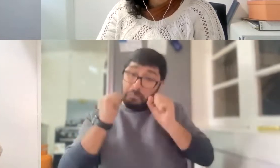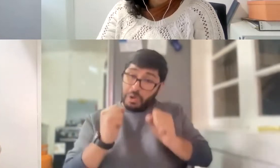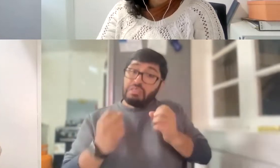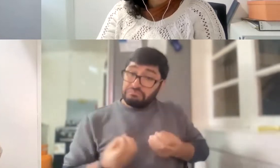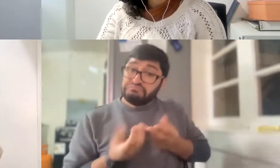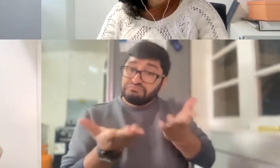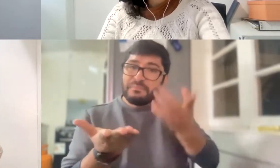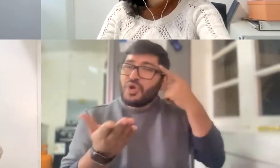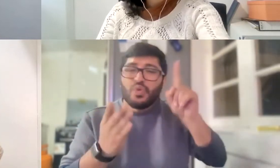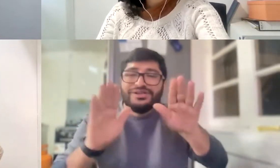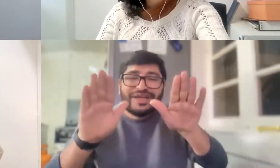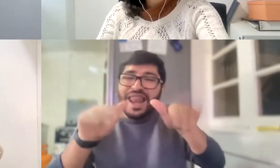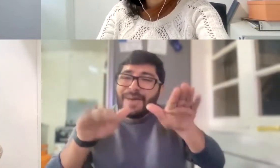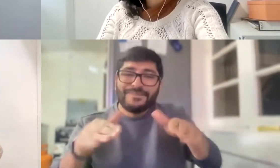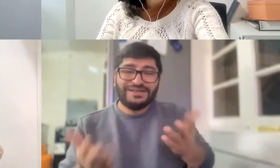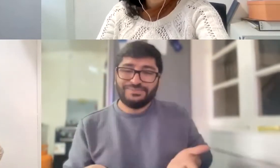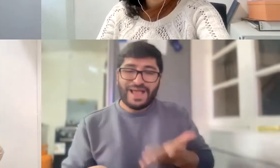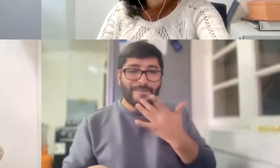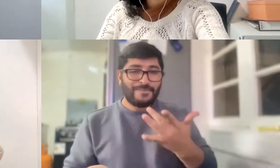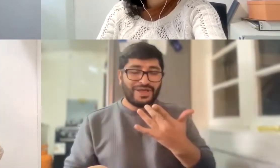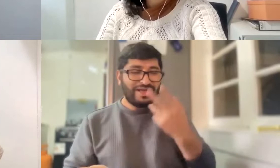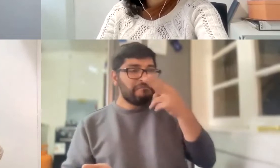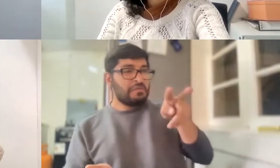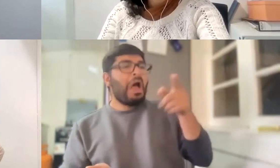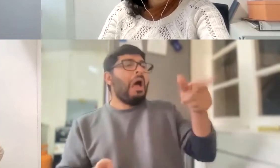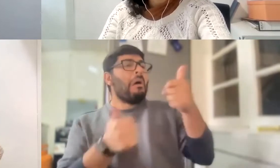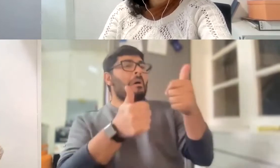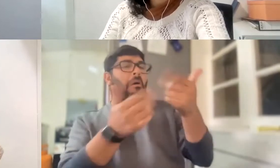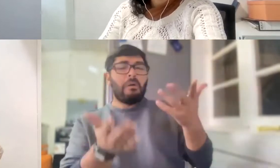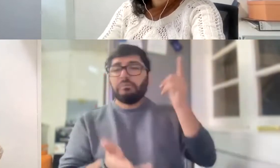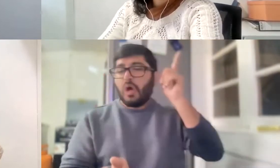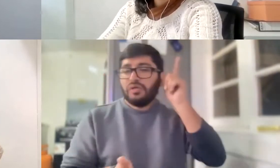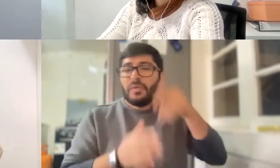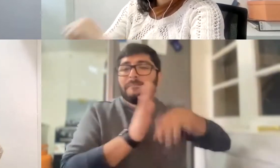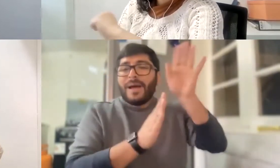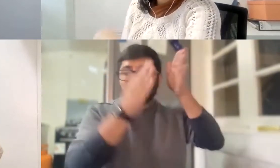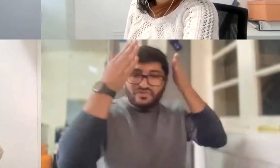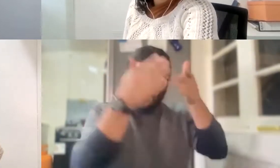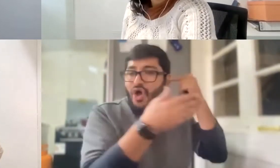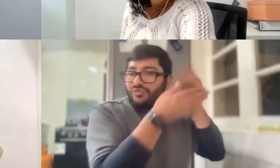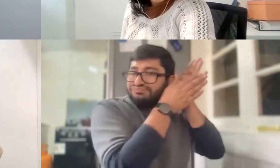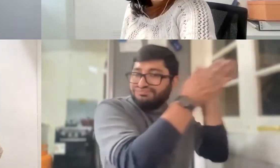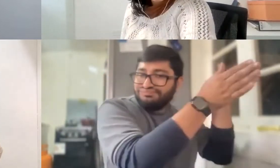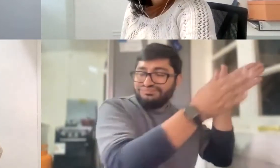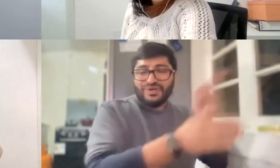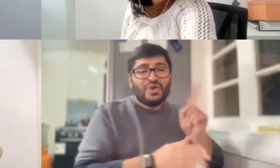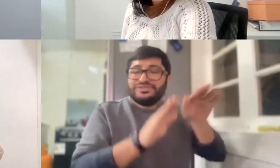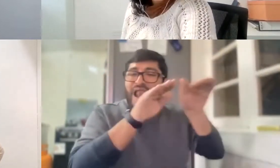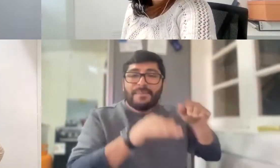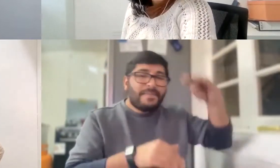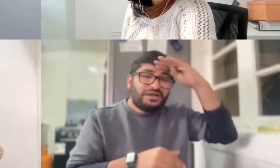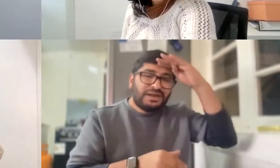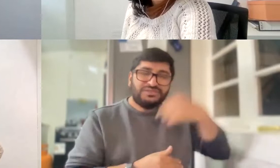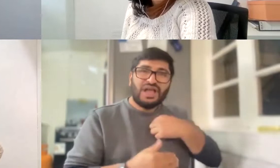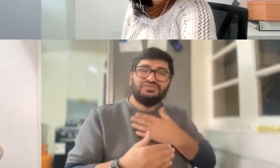El oyente no, ¿ya? Puede expresarlo, pero no es lo mismo a que el curso esté a cargo de un docente sordo. Obviamente,